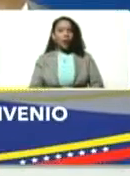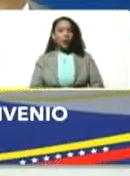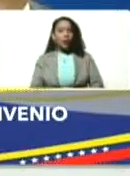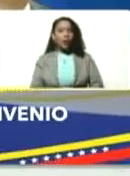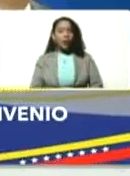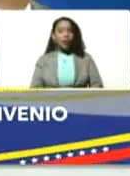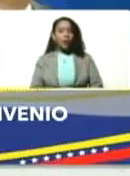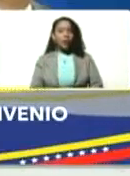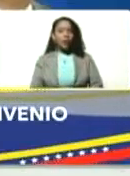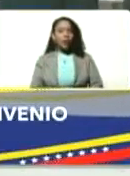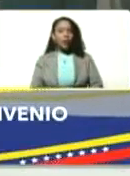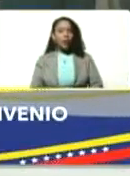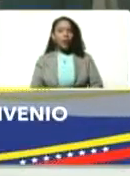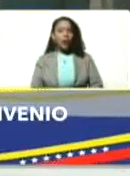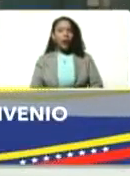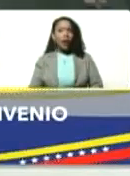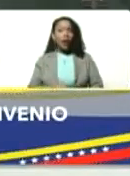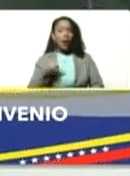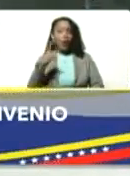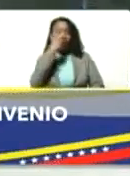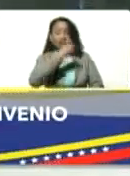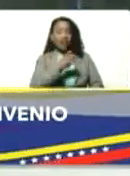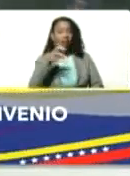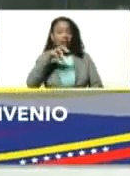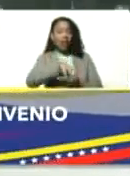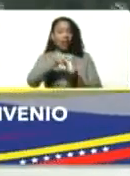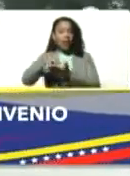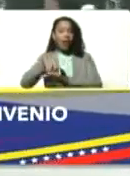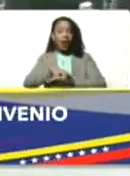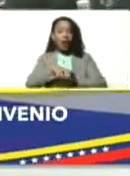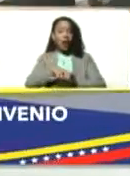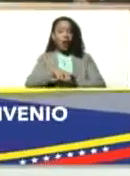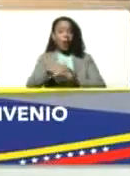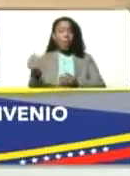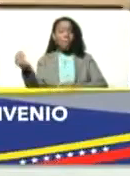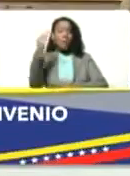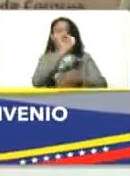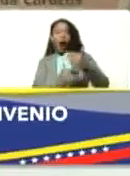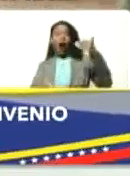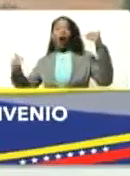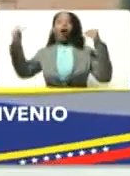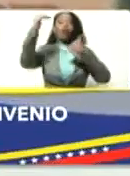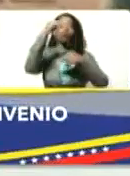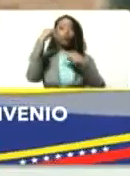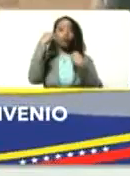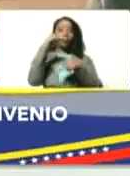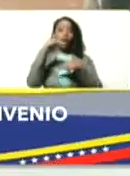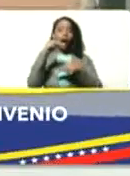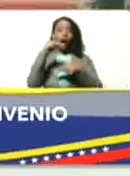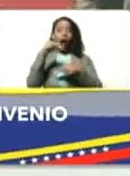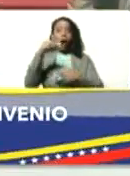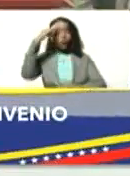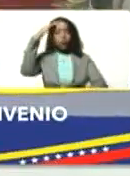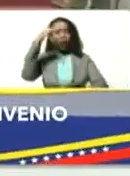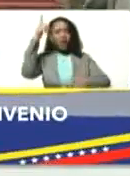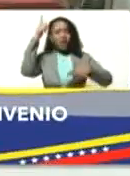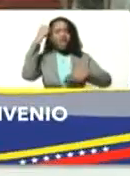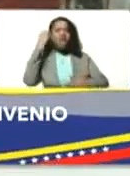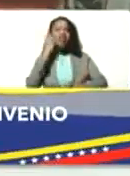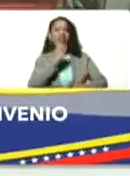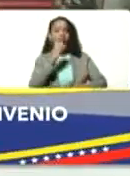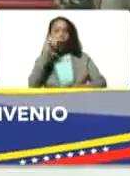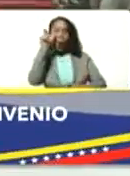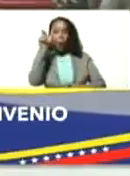la invitación a una visita de Estado por el más alto nivel al comandante Fidel Castro